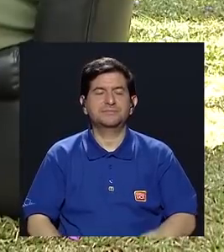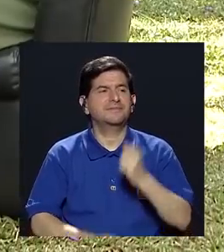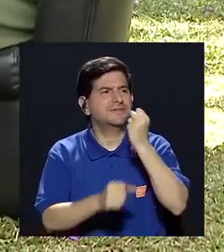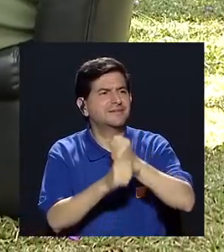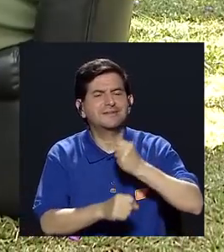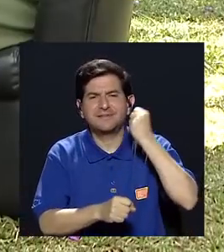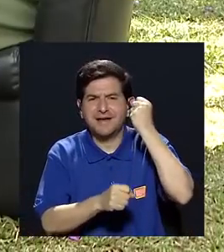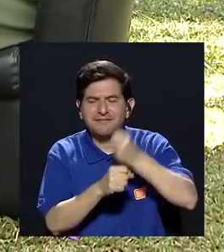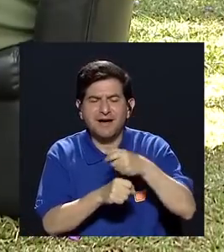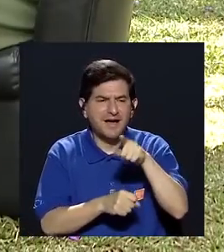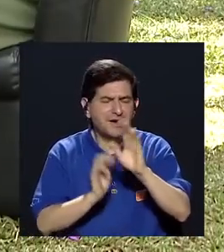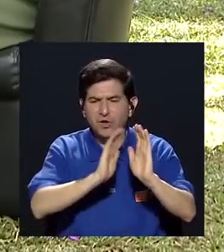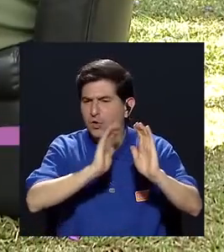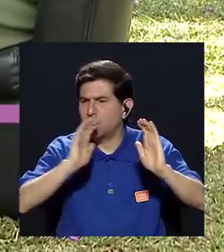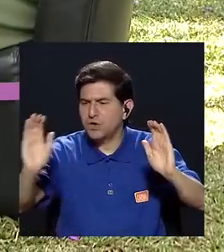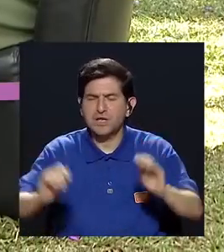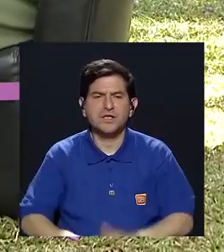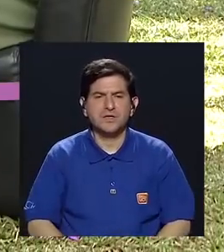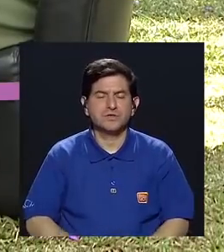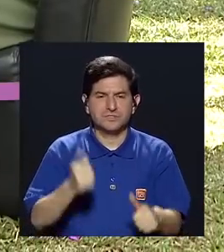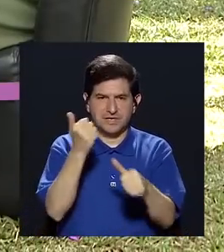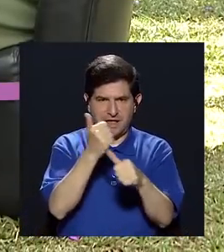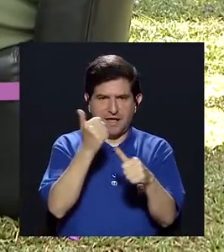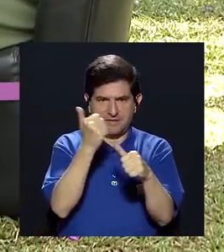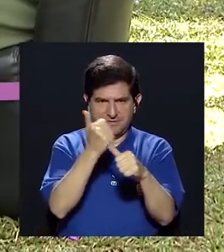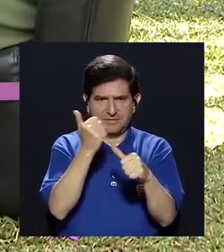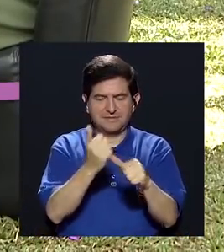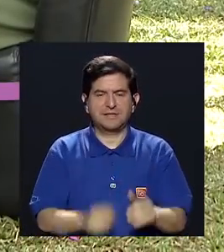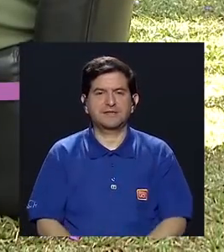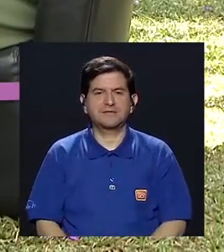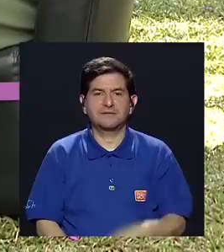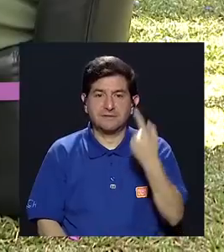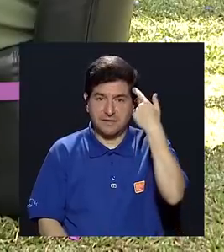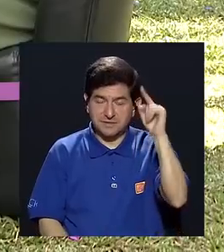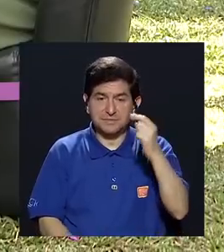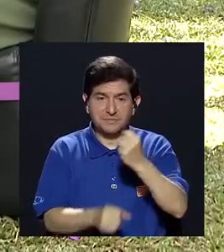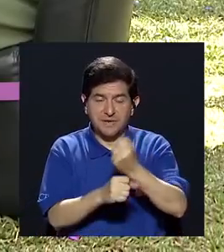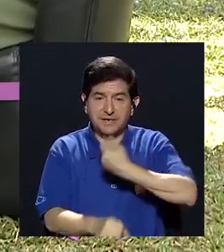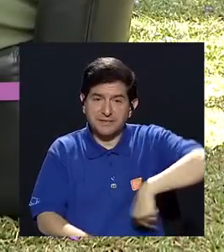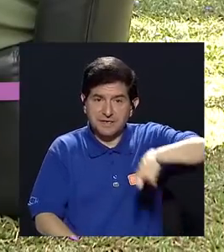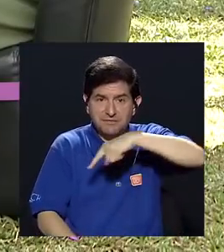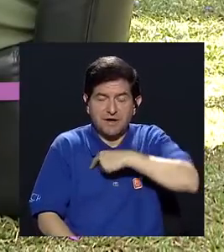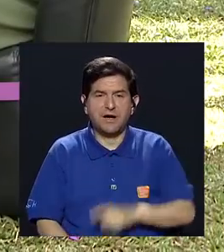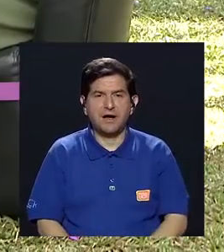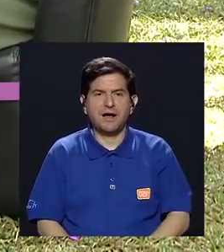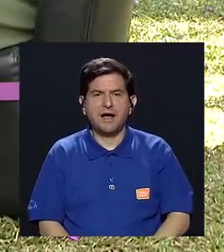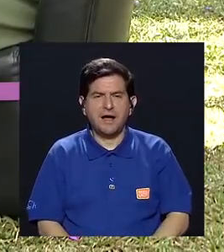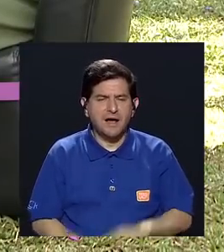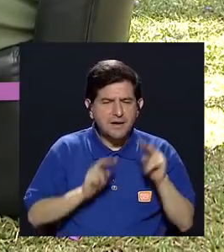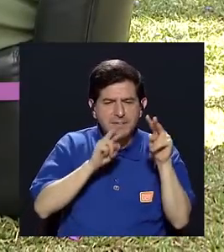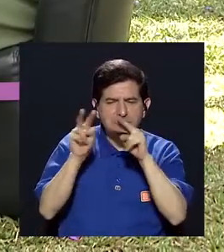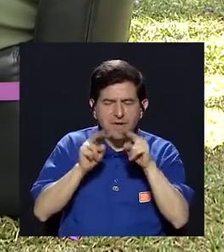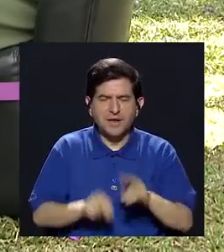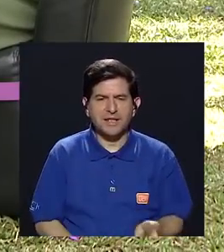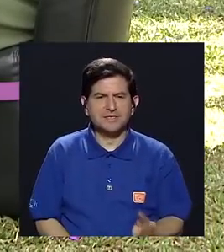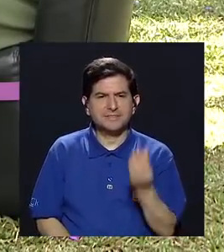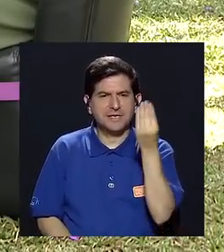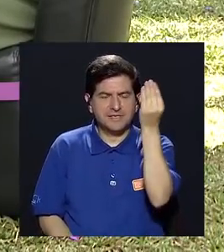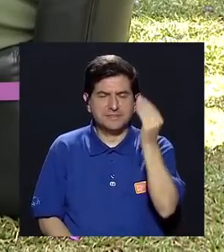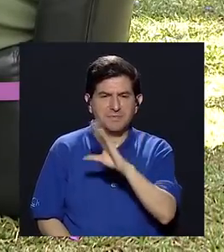Para trabajar con estos niños están las asistentes. Para lo que trabajamos, que es vigilancia del crecimiento y desarrollo, que es